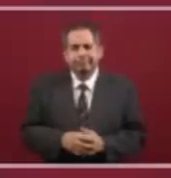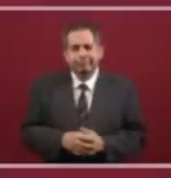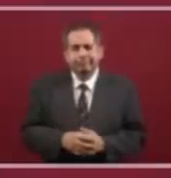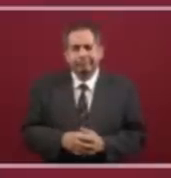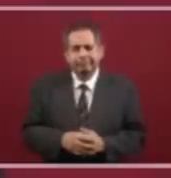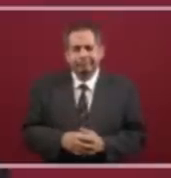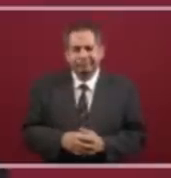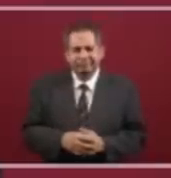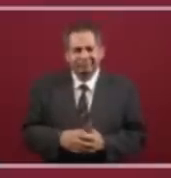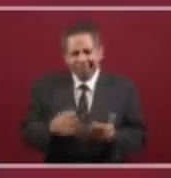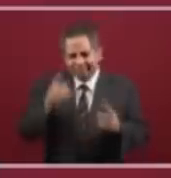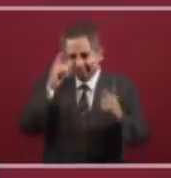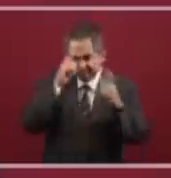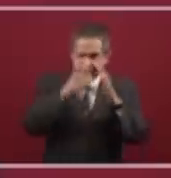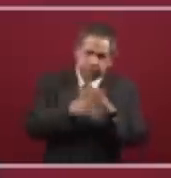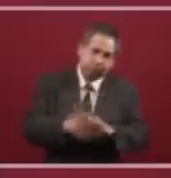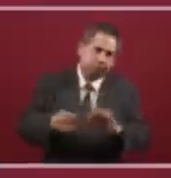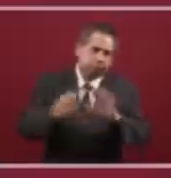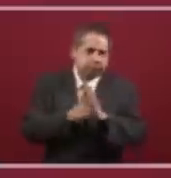engorrosos